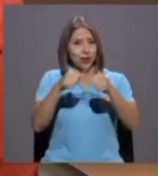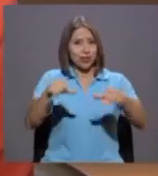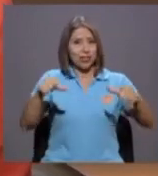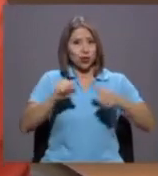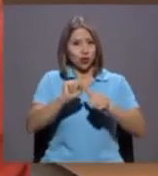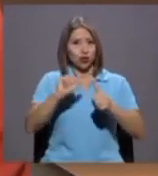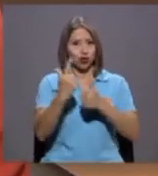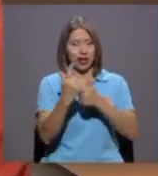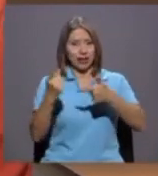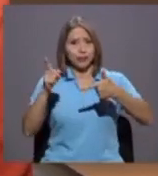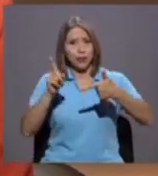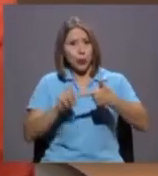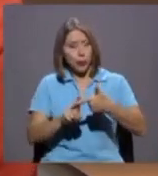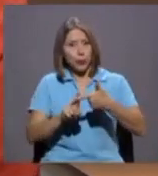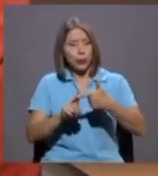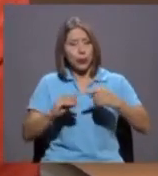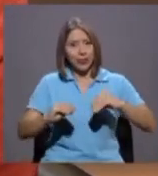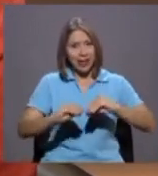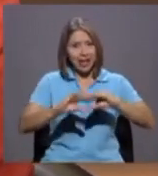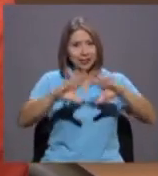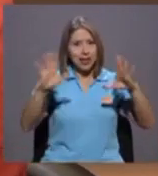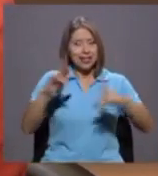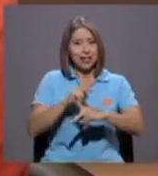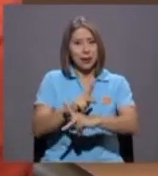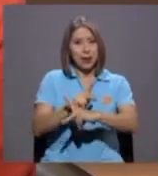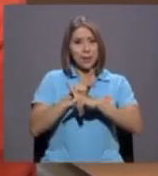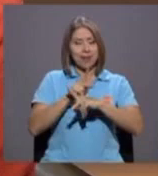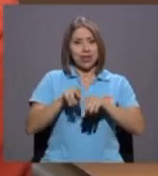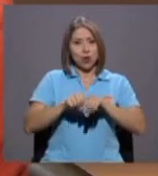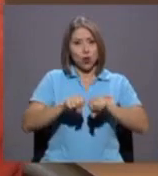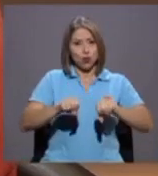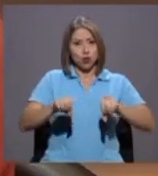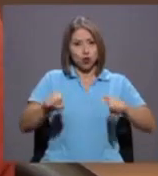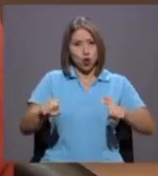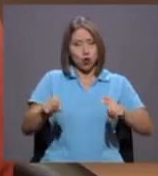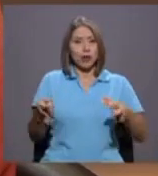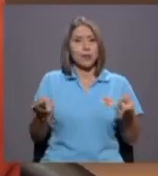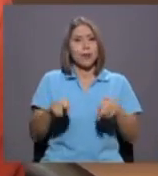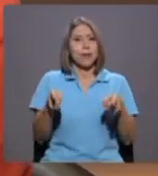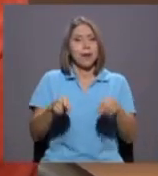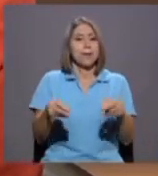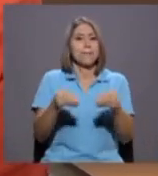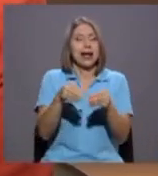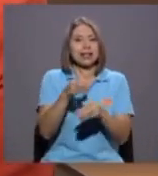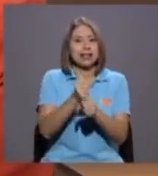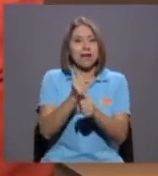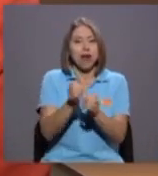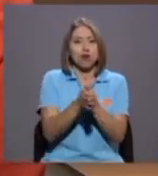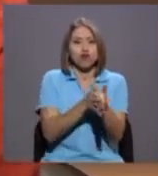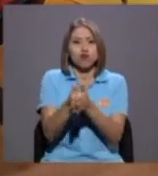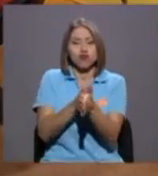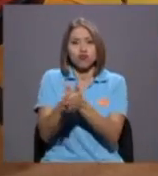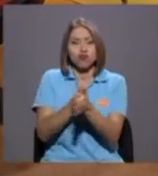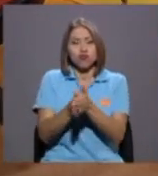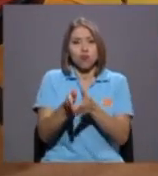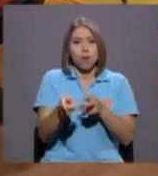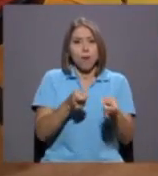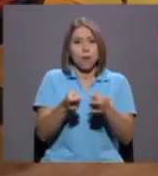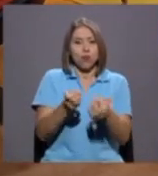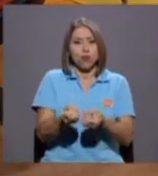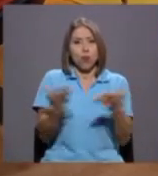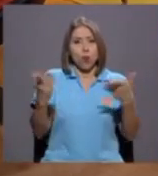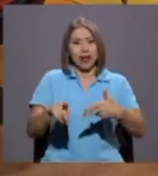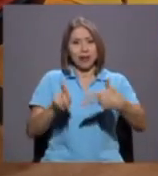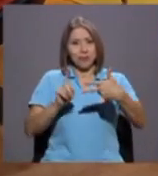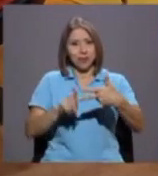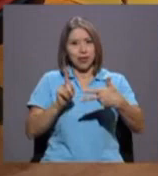la transparencia para prevenir la corrupción y generar más eficiencia en la administración pública, y un tercero